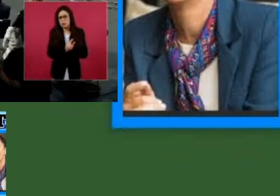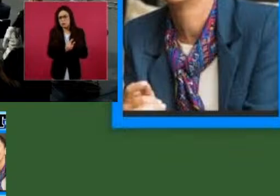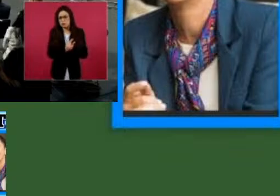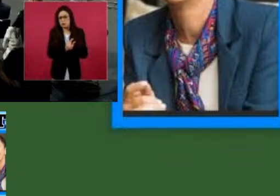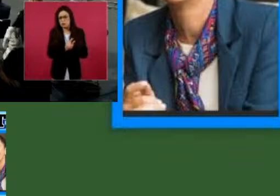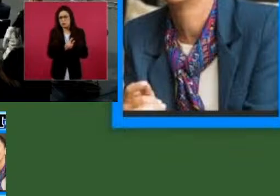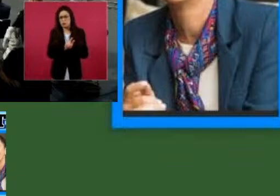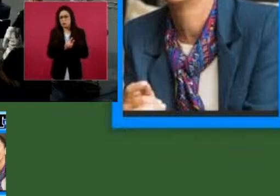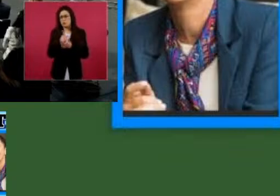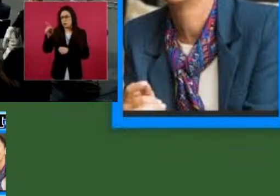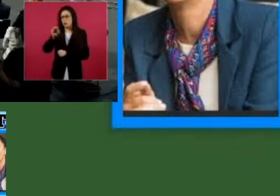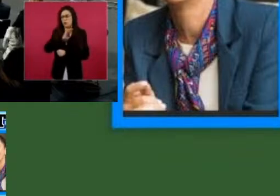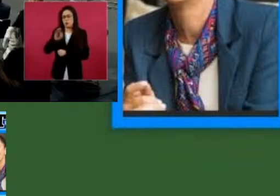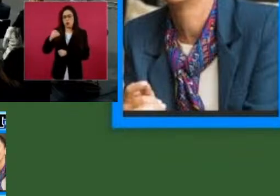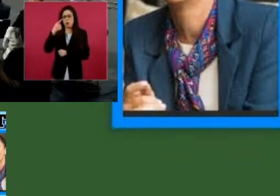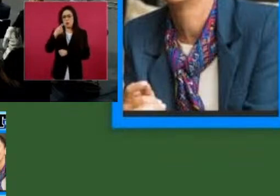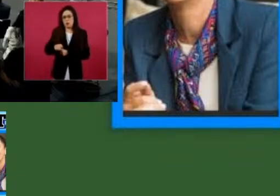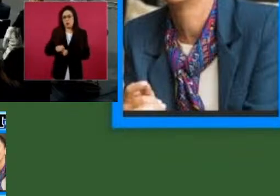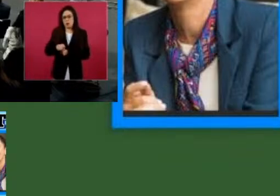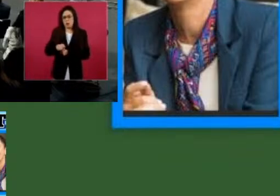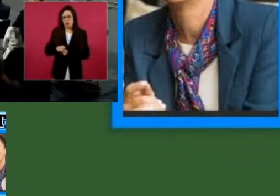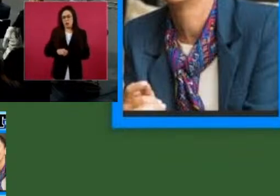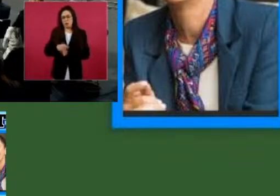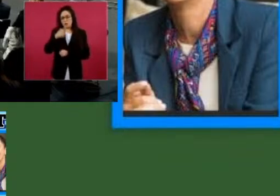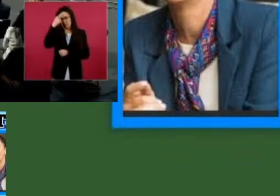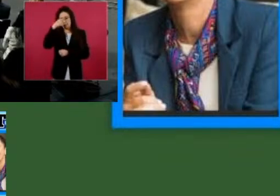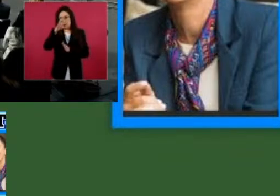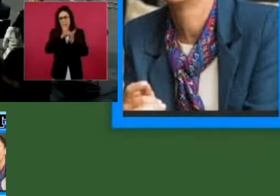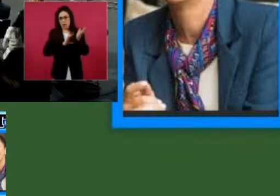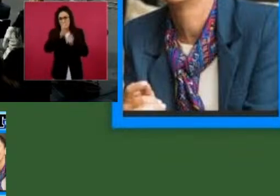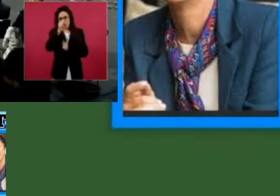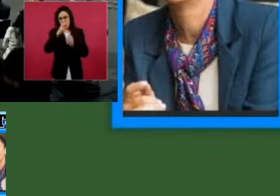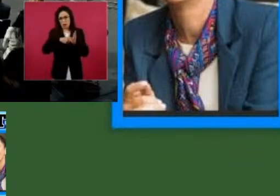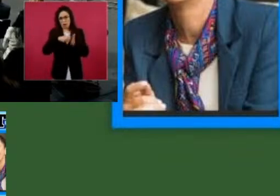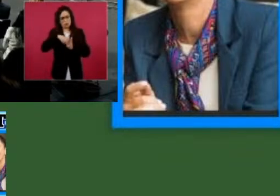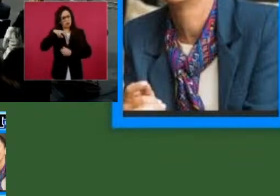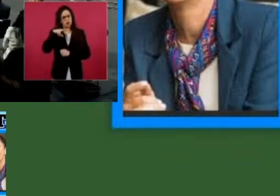detener una reforma constitucional,